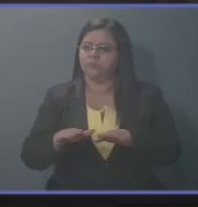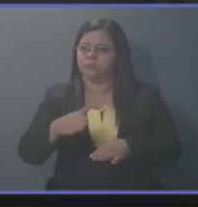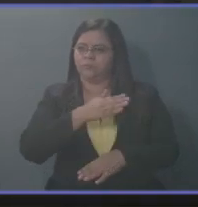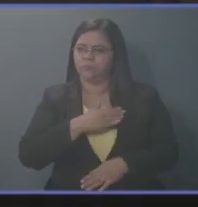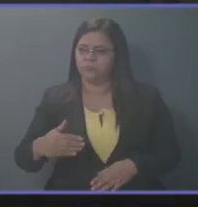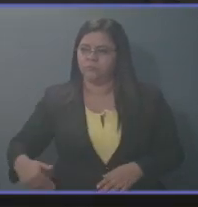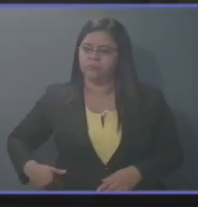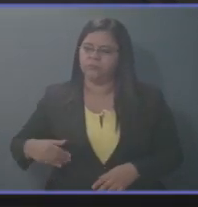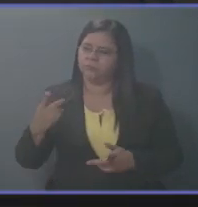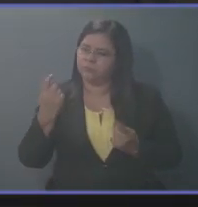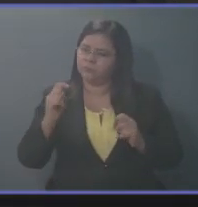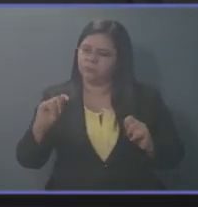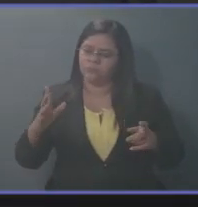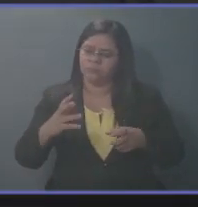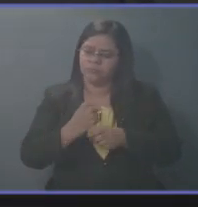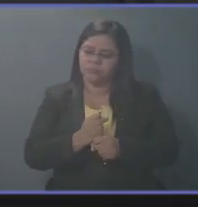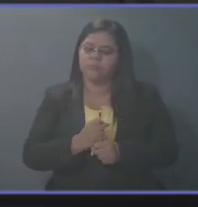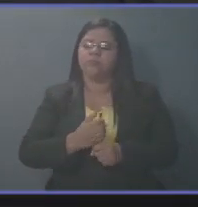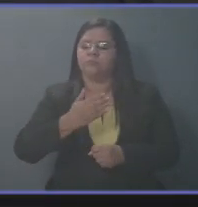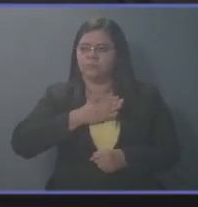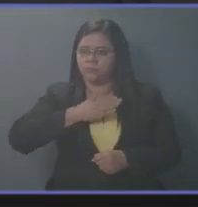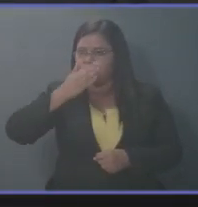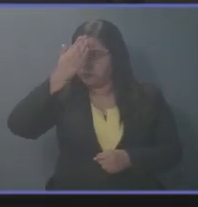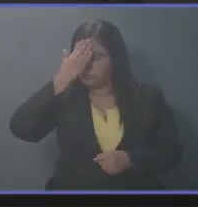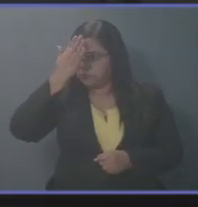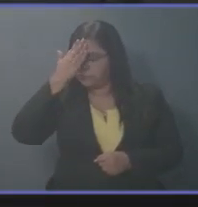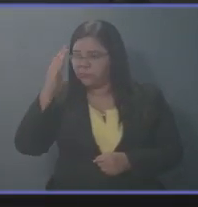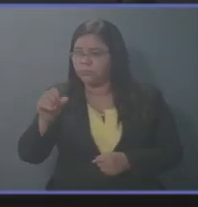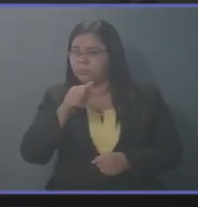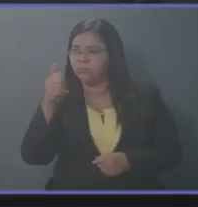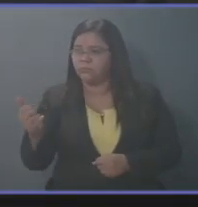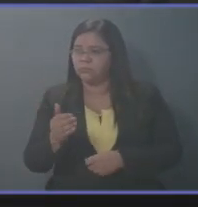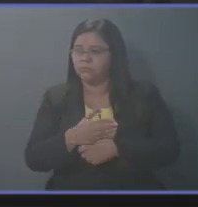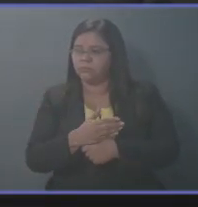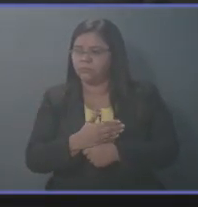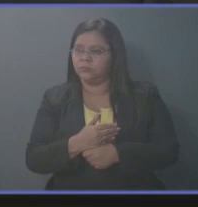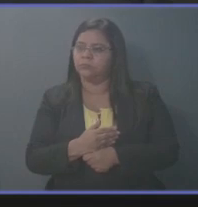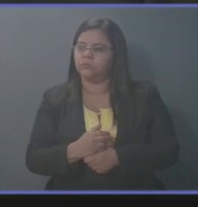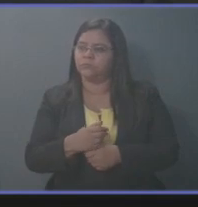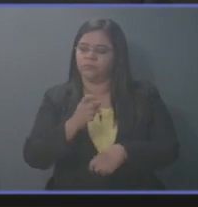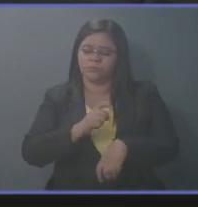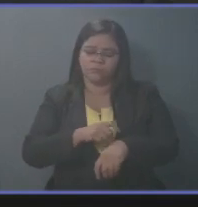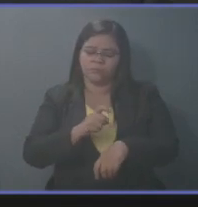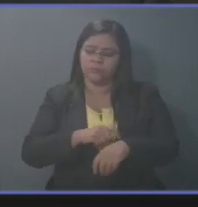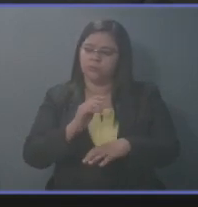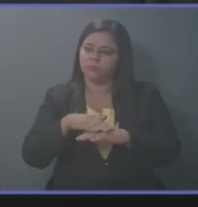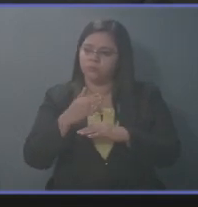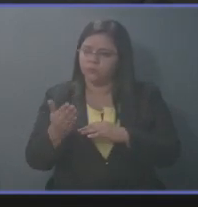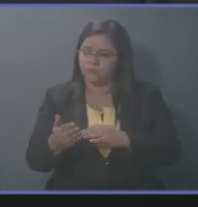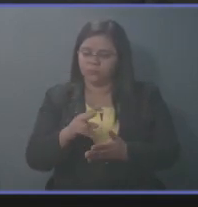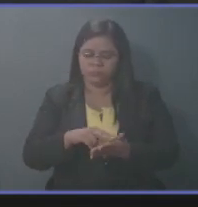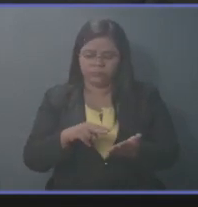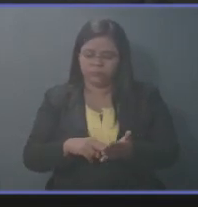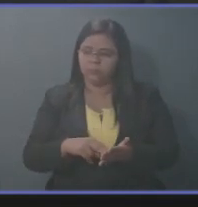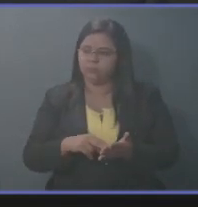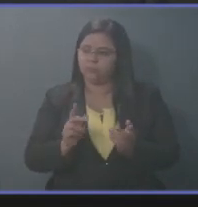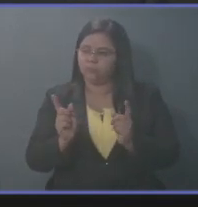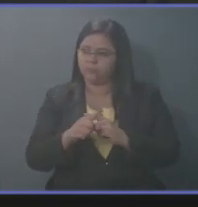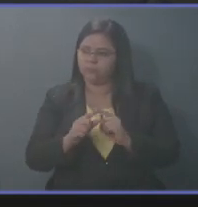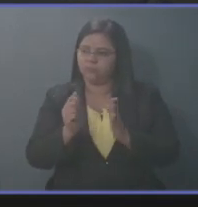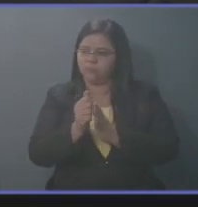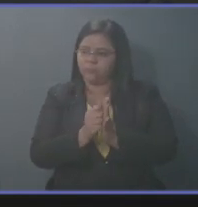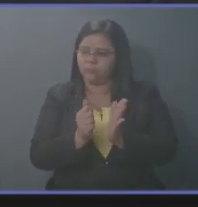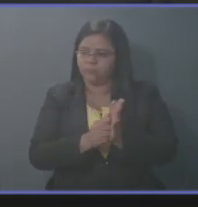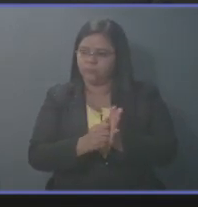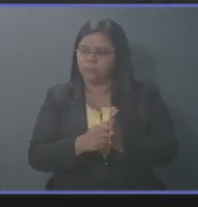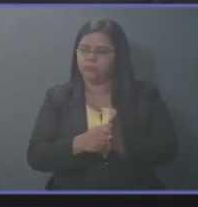Presidente, voy a ser breve, porque entiendo de que las demás fuerzas políticas, en el momento que se vaya haciendo la lectura y corrección de artículo por